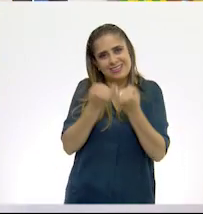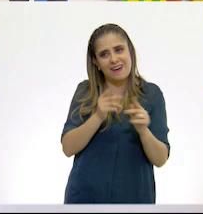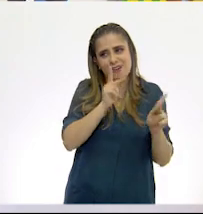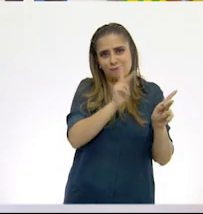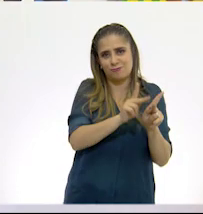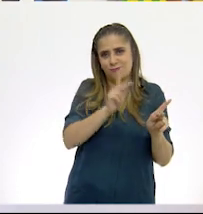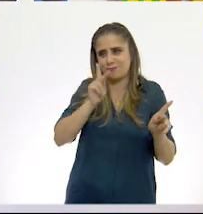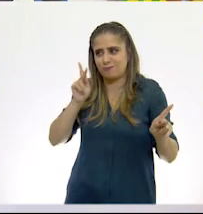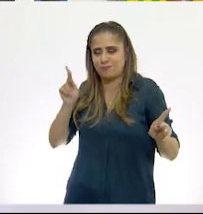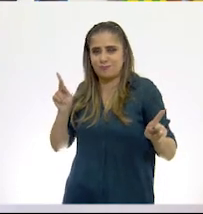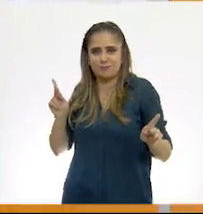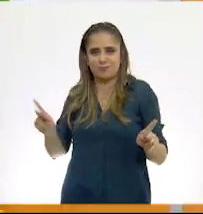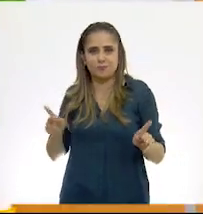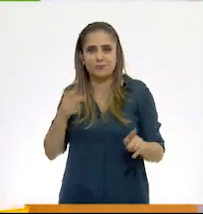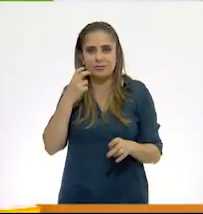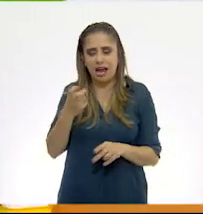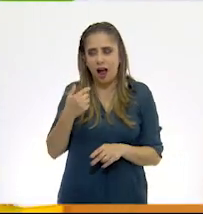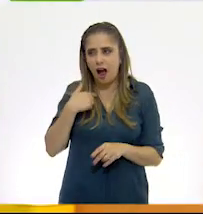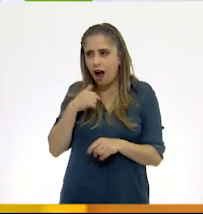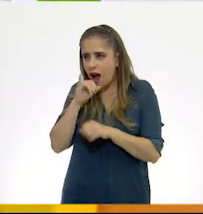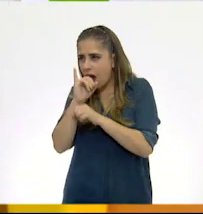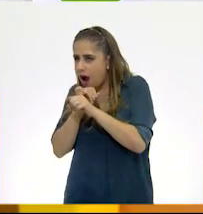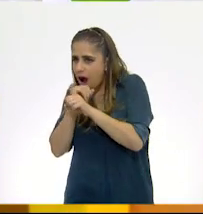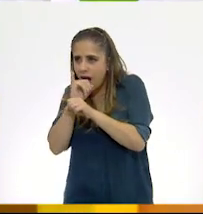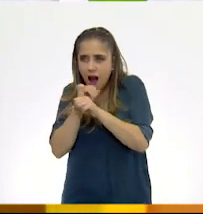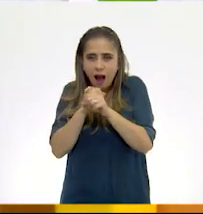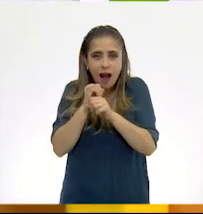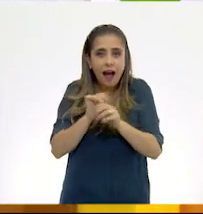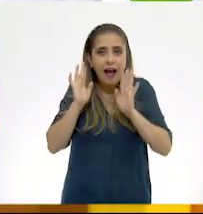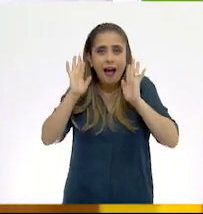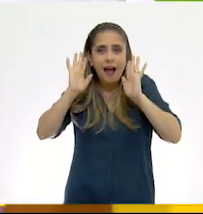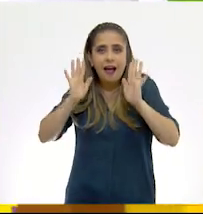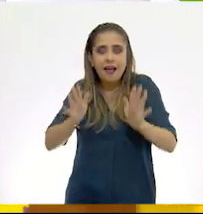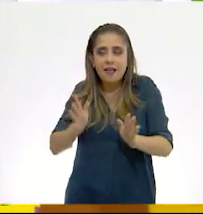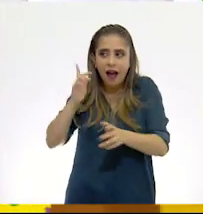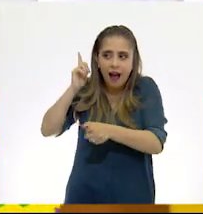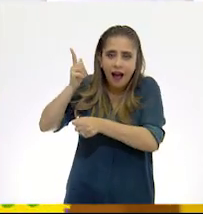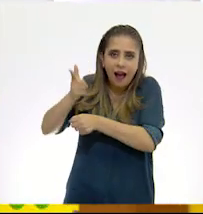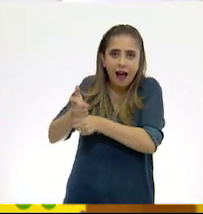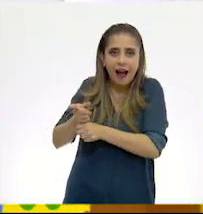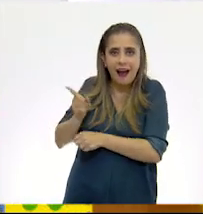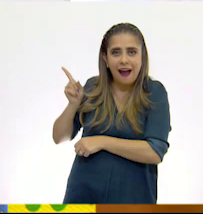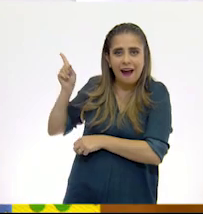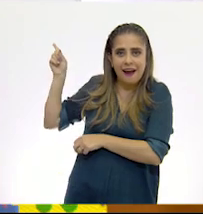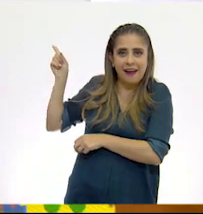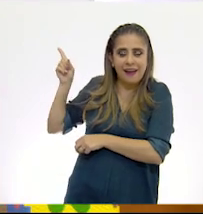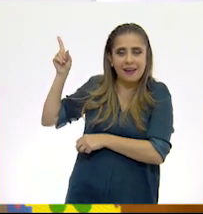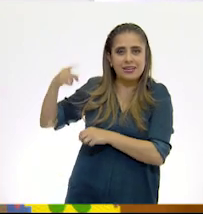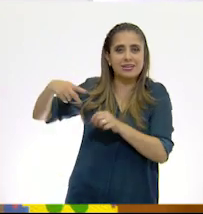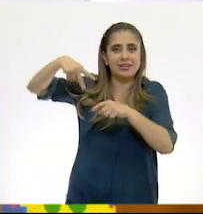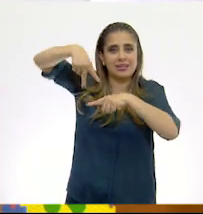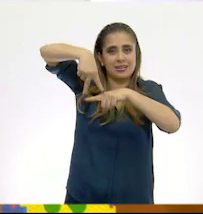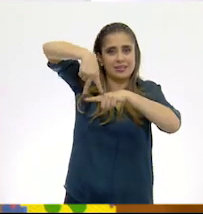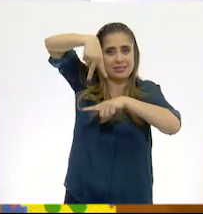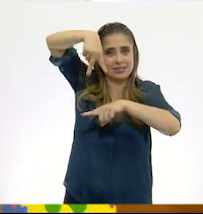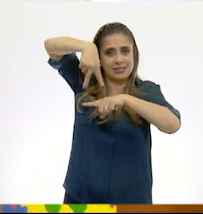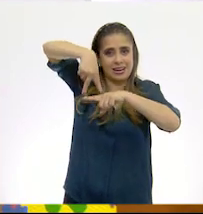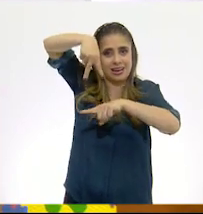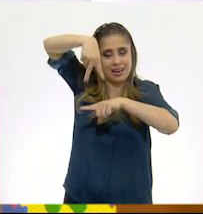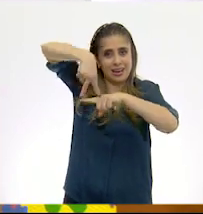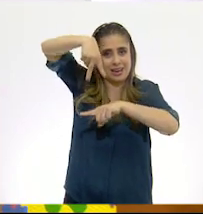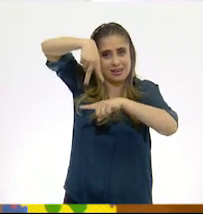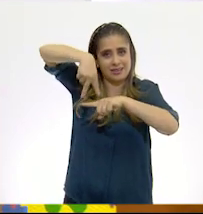nuestras habilidades como investigadoras e investigadores nos dicen que es esta la figura. ¡Uy! Por poco